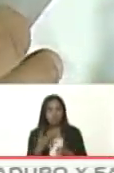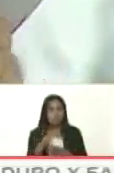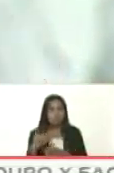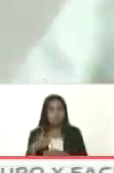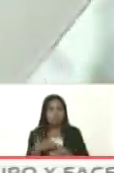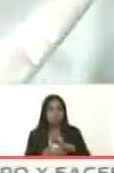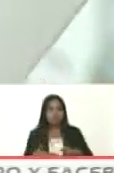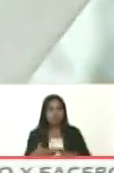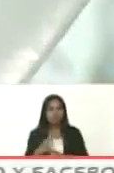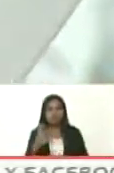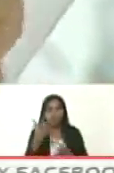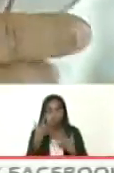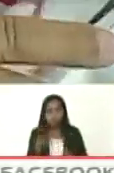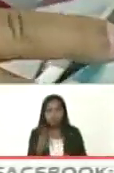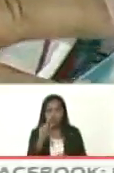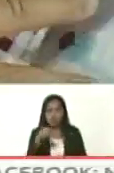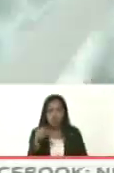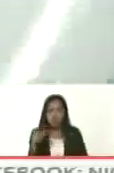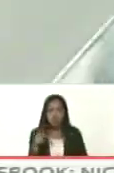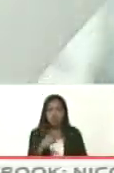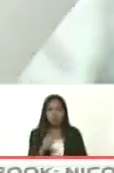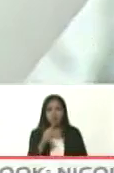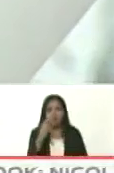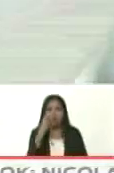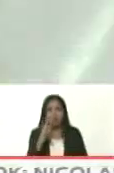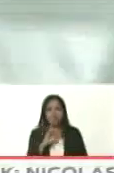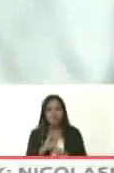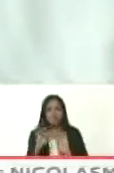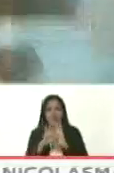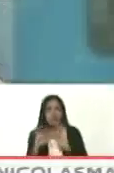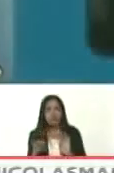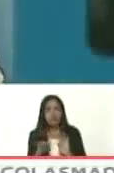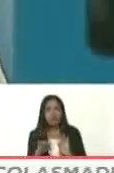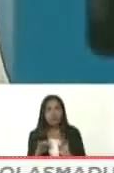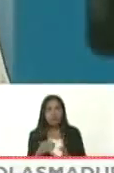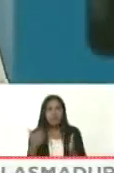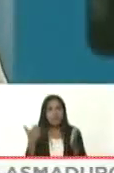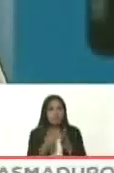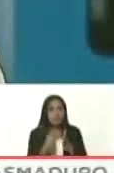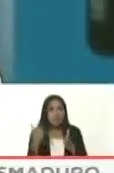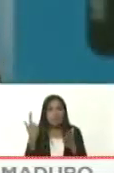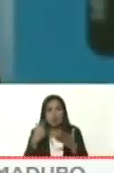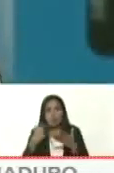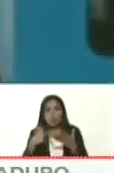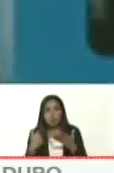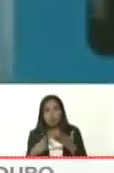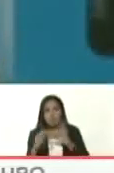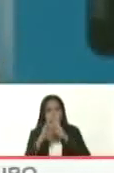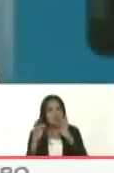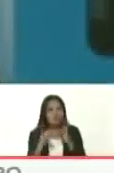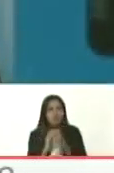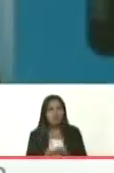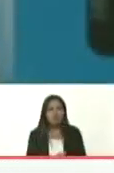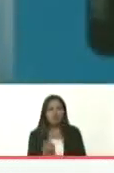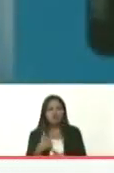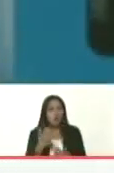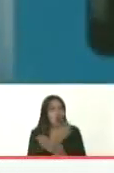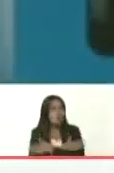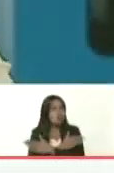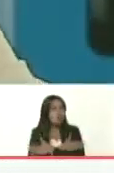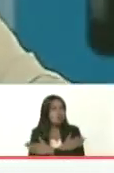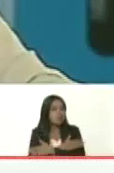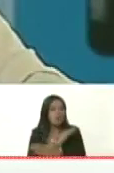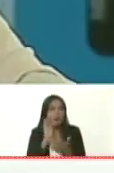entienden, ¿verdad? Para que ustedes vean todo lo que podemos hacer, inyectadoras de todos los tamaños. Los felicito,